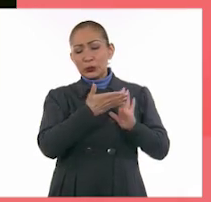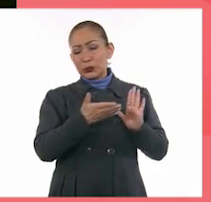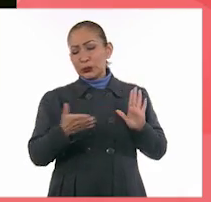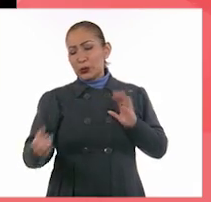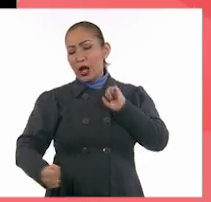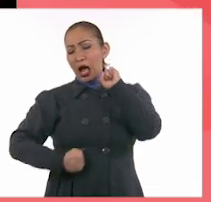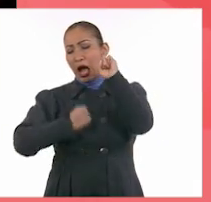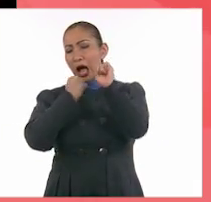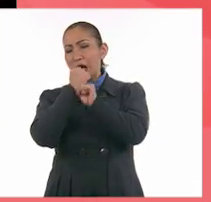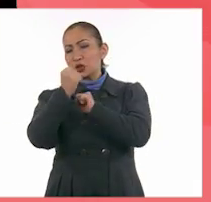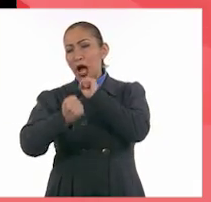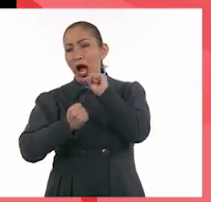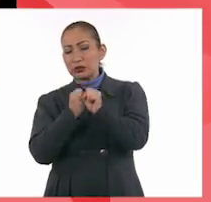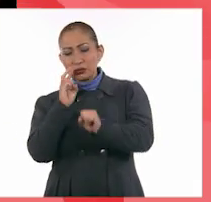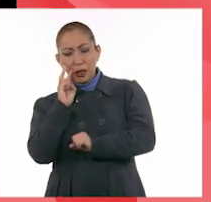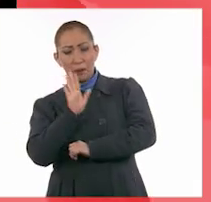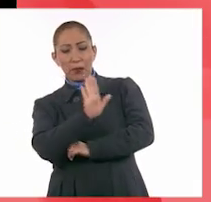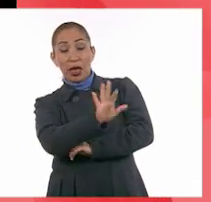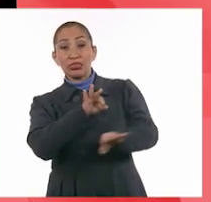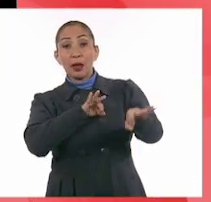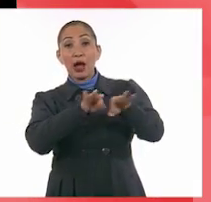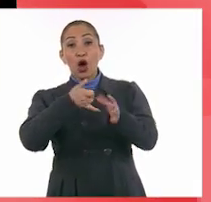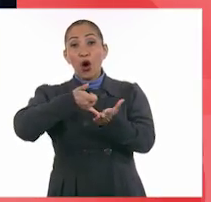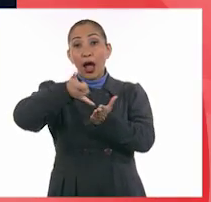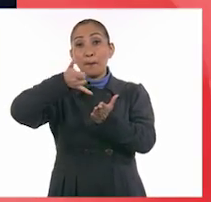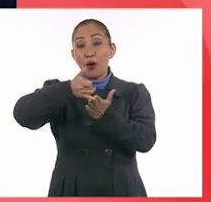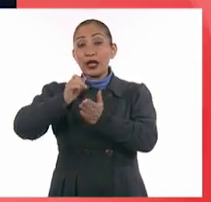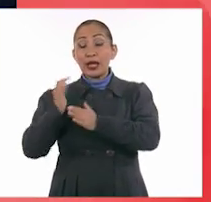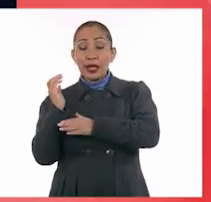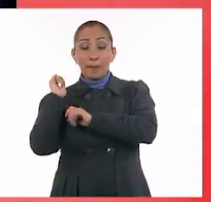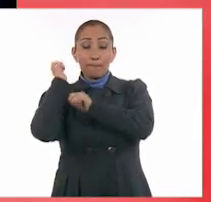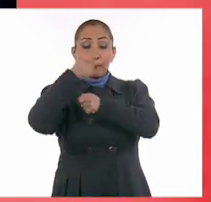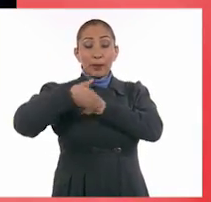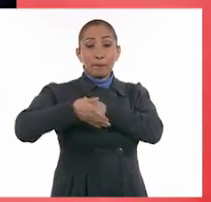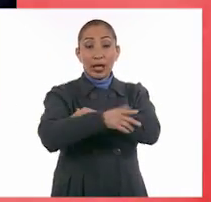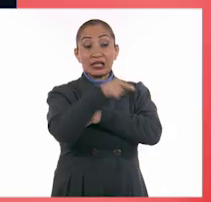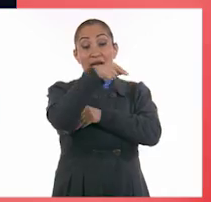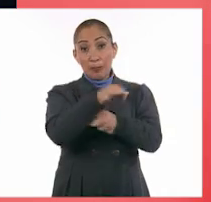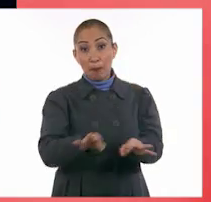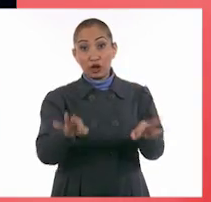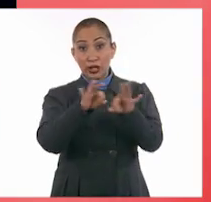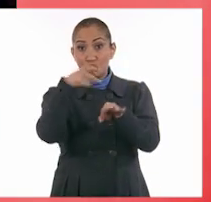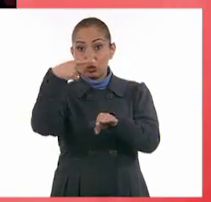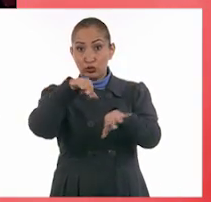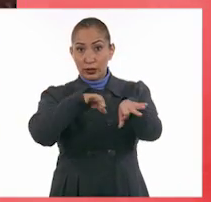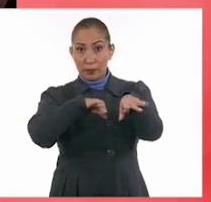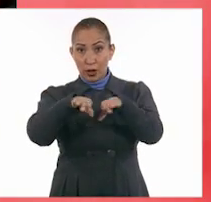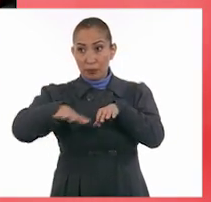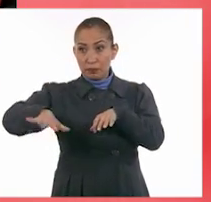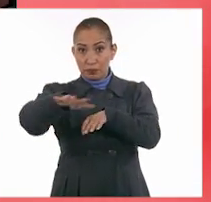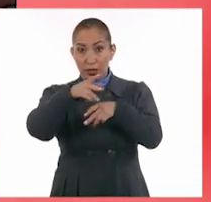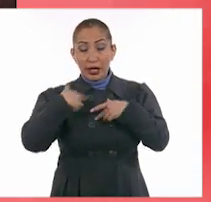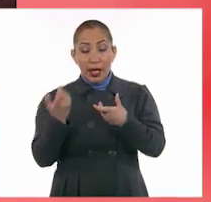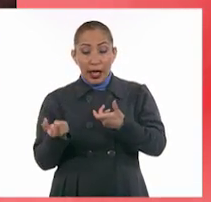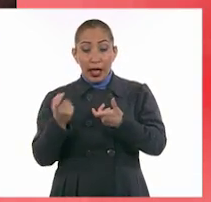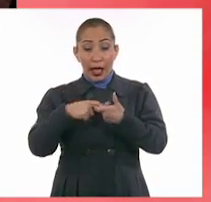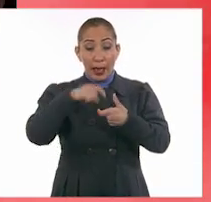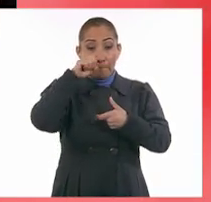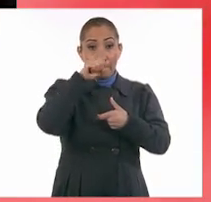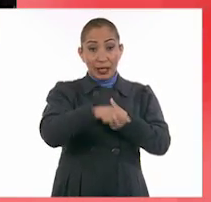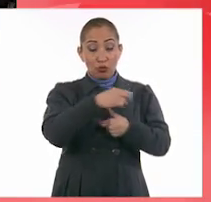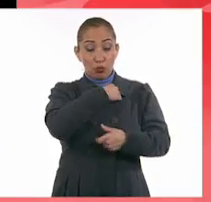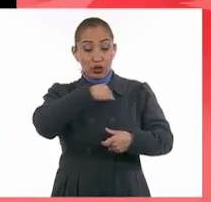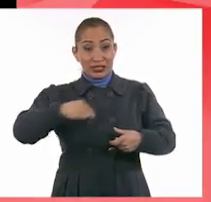décadas se ha caracterizado por el trabajo agrícola y la pesca como fuente principal de la economía y perteneciendo